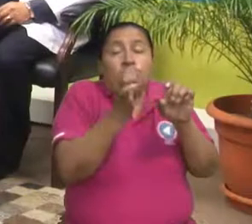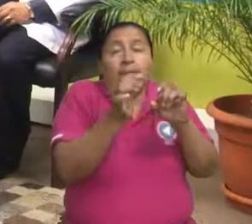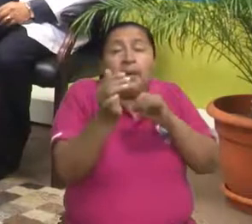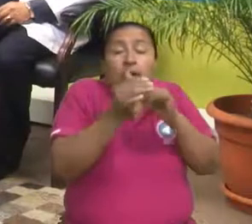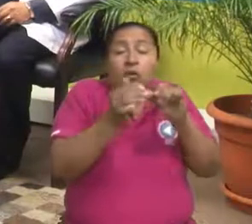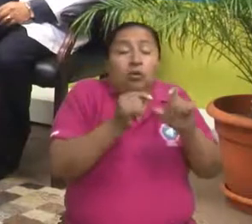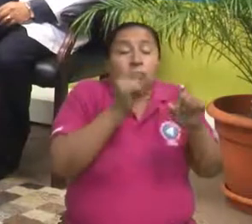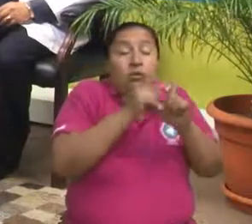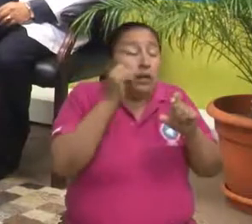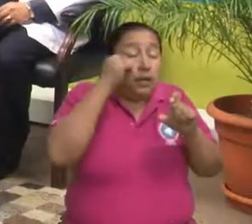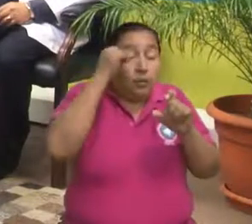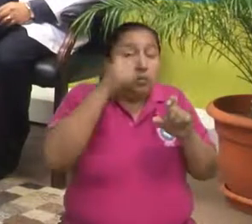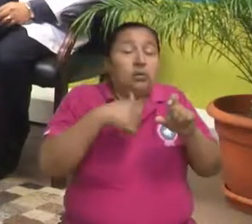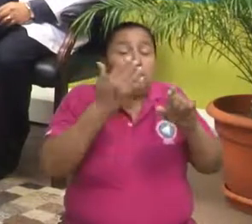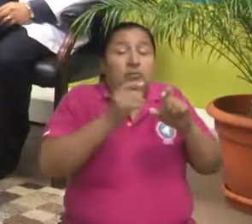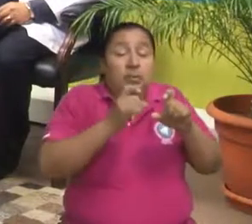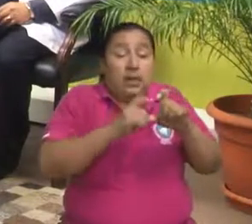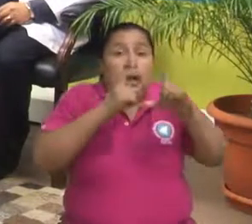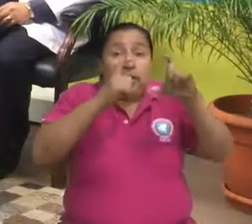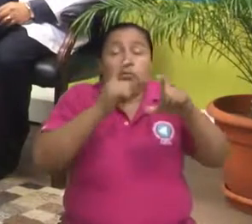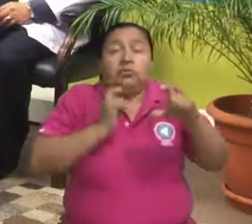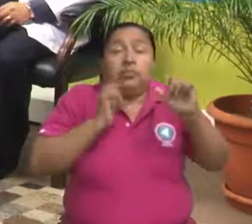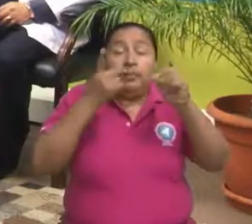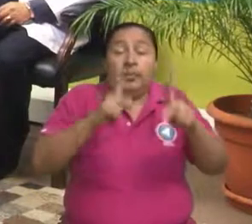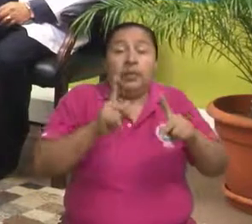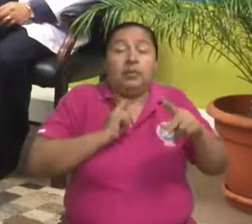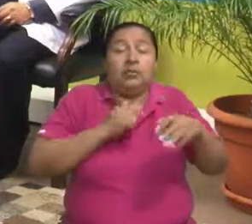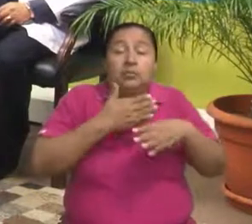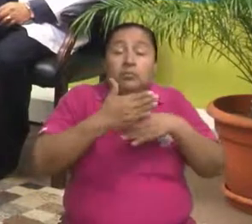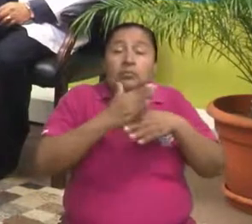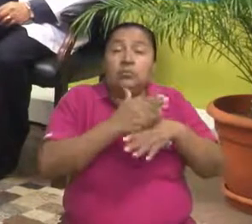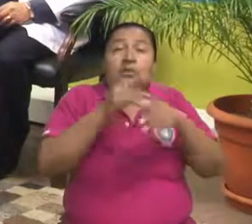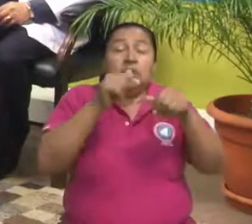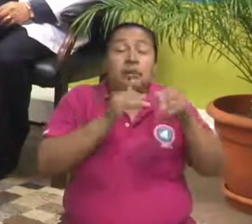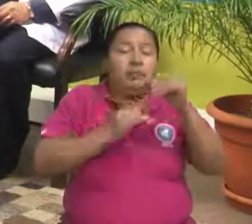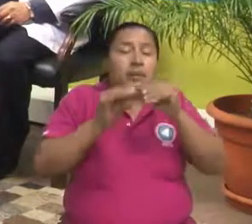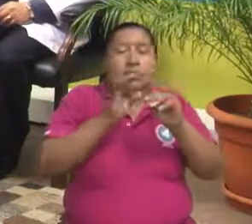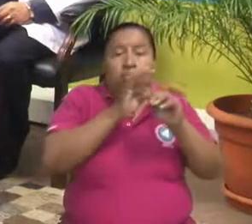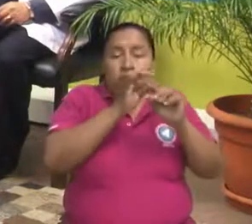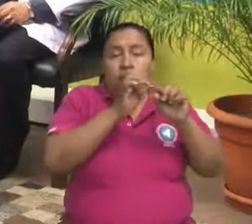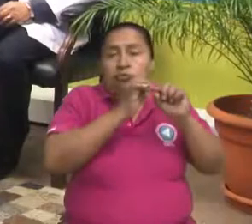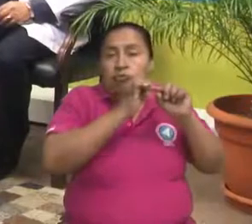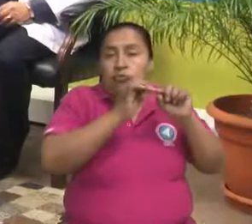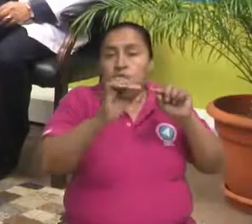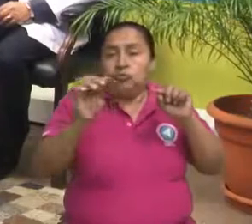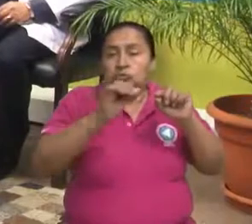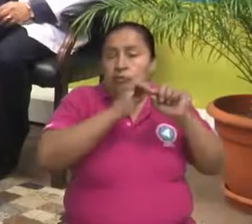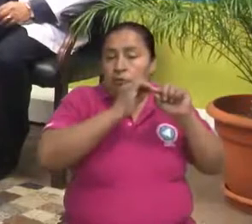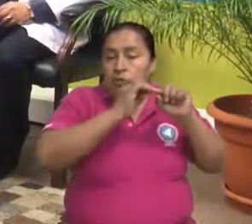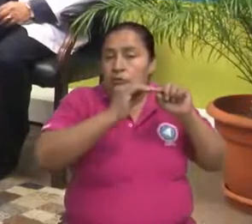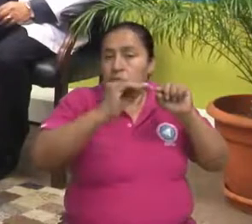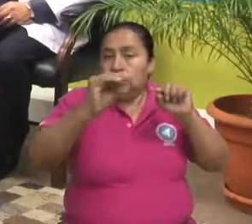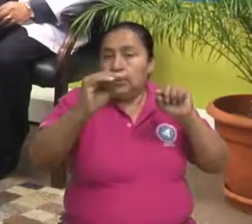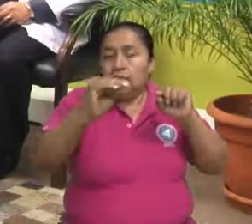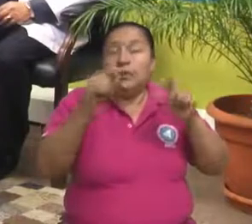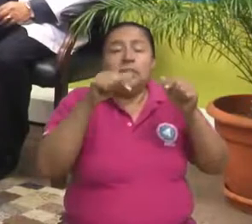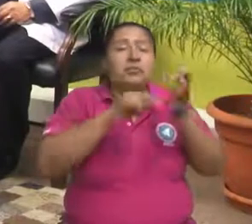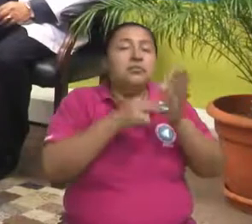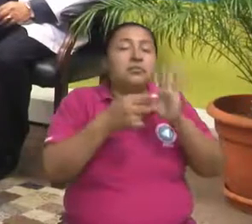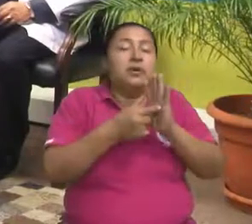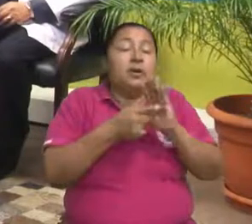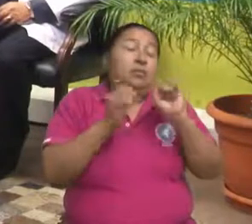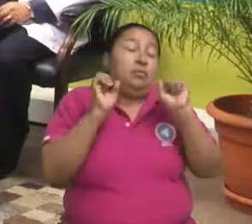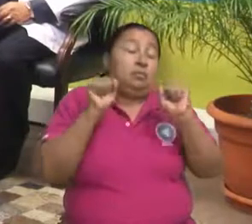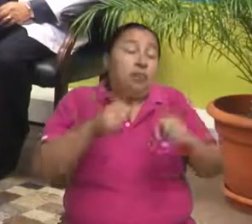que el adulto, es más ancho y es más horizontal. Entonces, esto permite de que